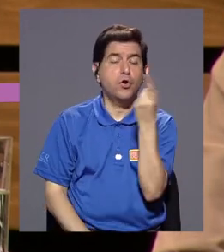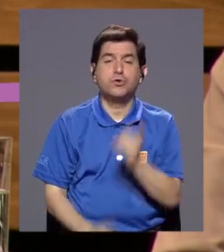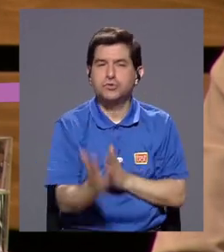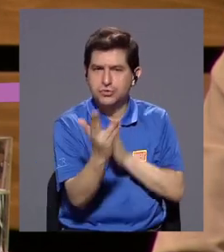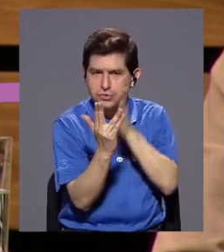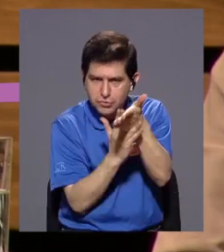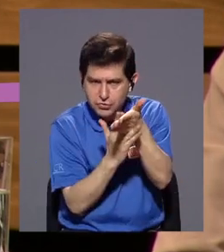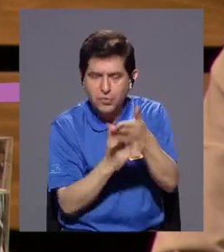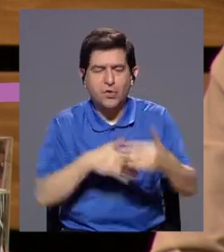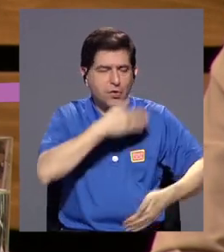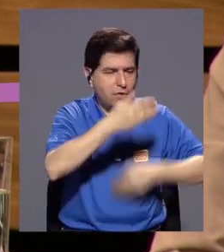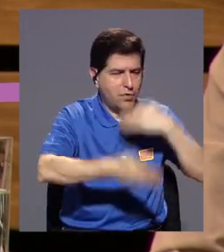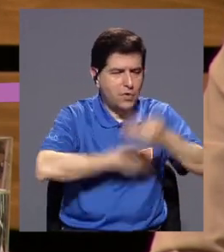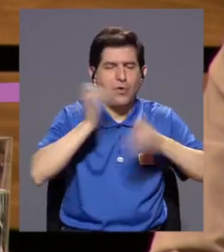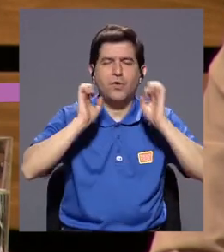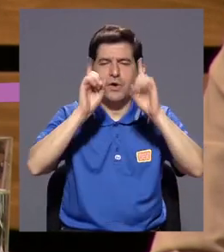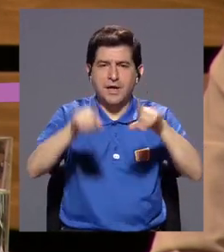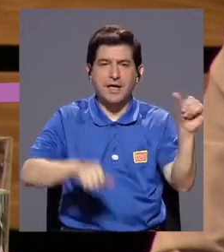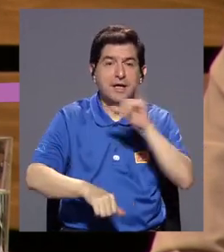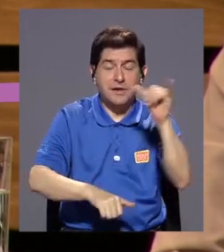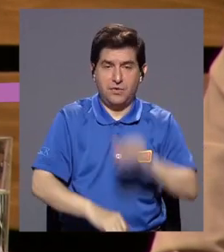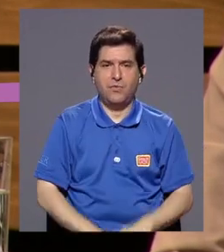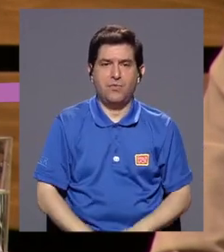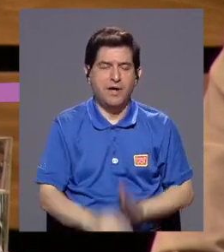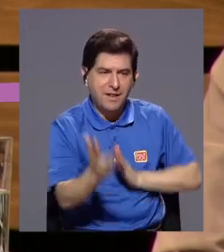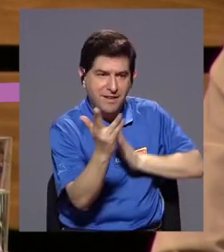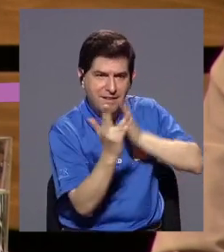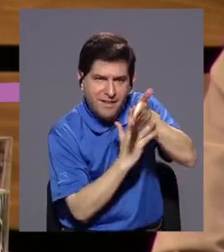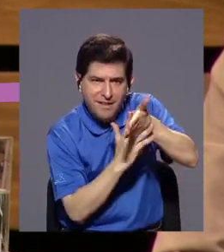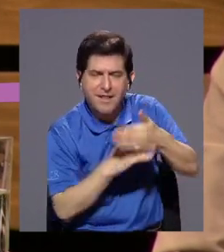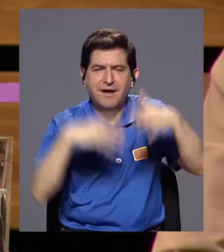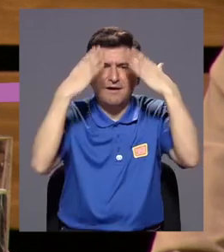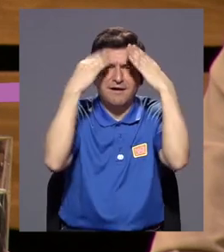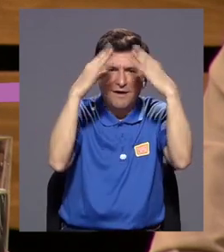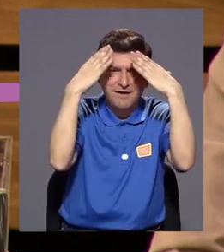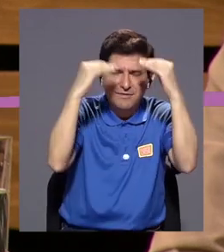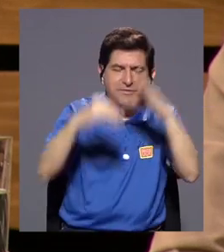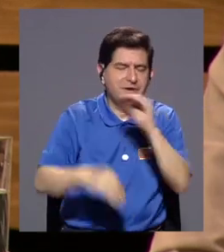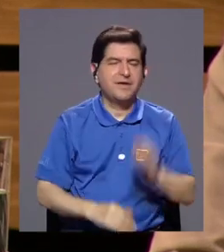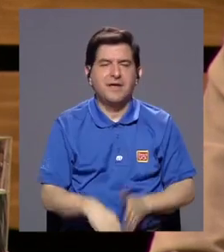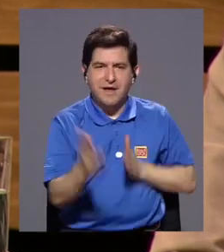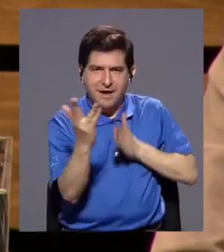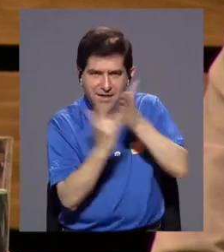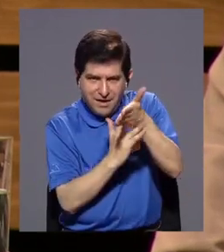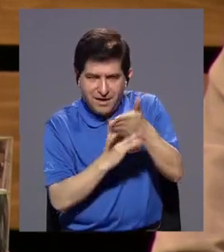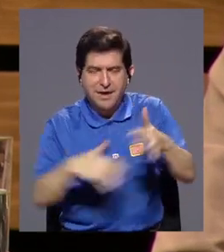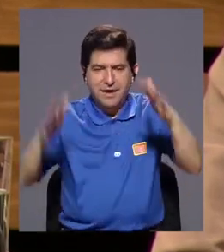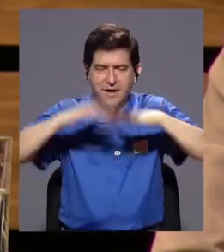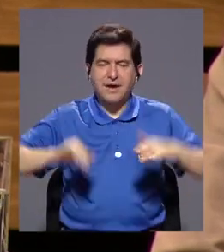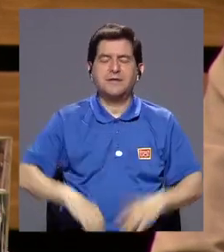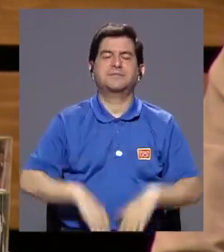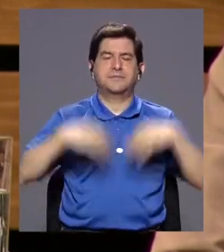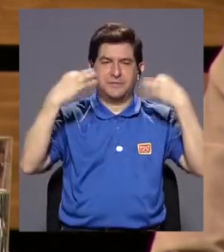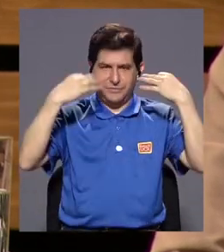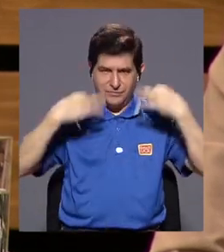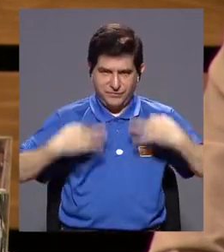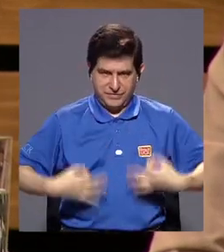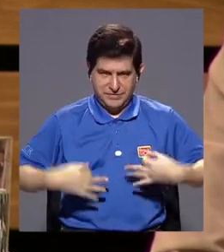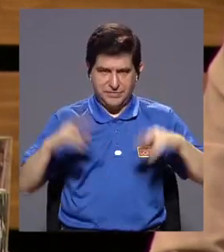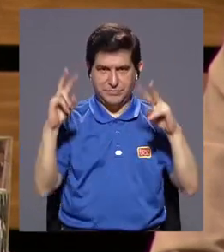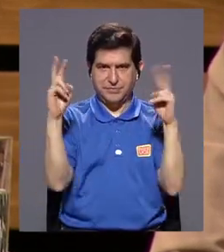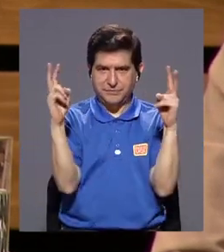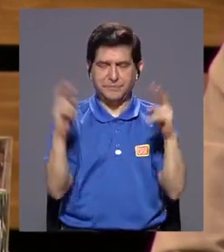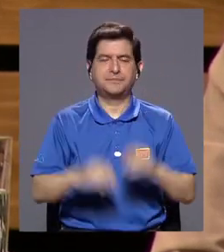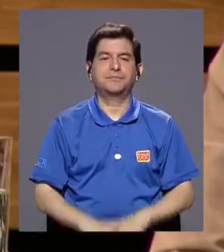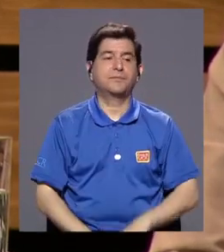educativo, sino también accesibilidad a la información y accesibilidad al espacio físico. La otra parte que tiene